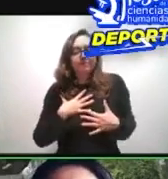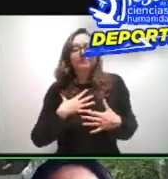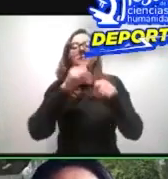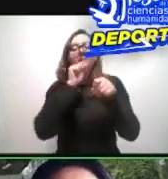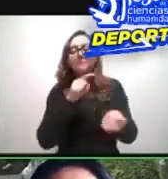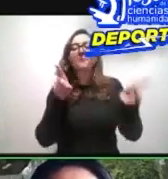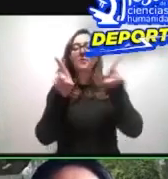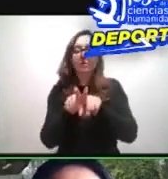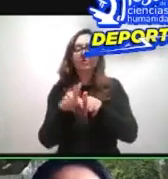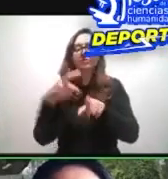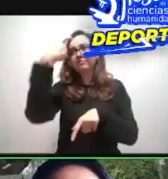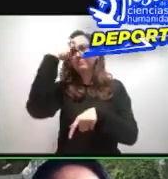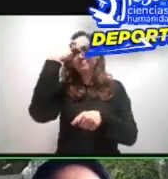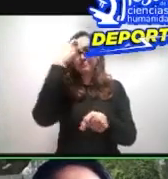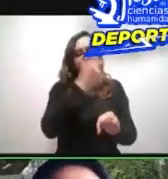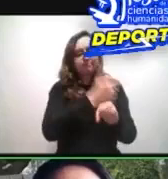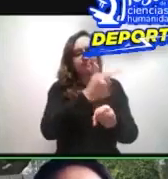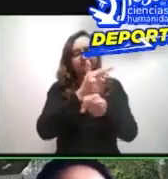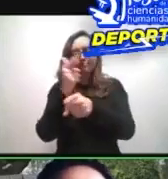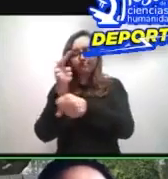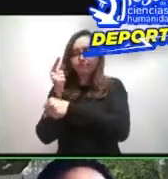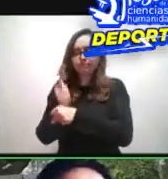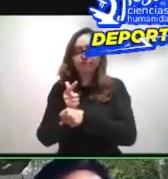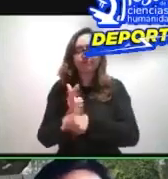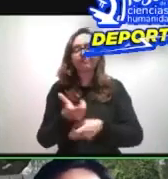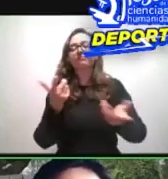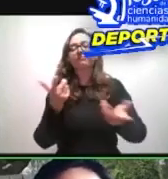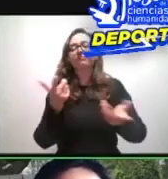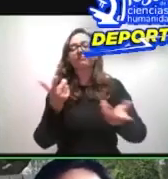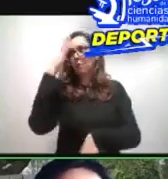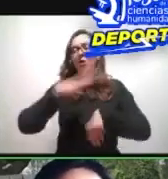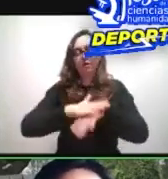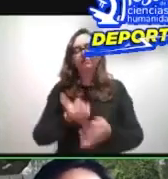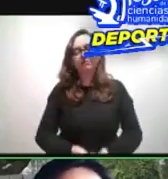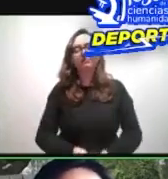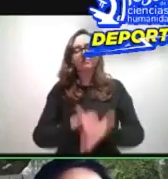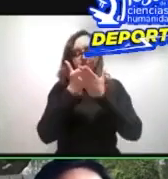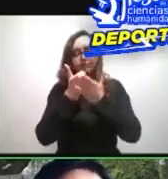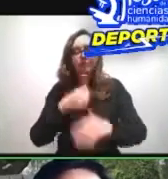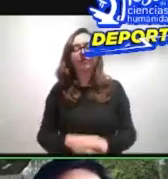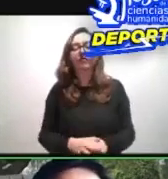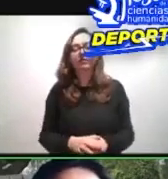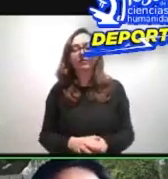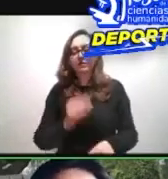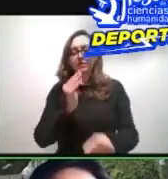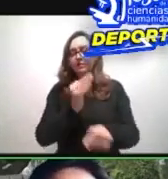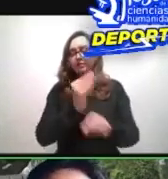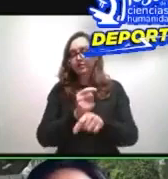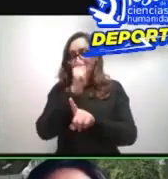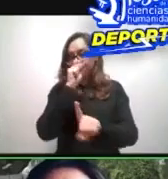ha observado particularmente que nos ayuda en la memoria. Y nos vamos a centrar en algunos de ellos. Por